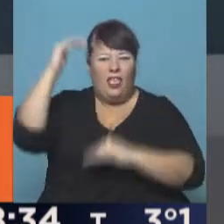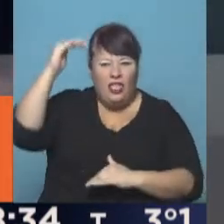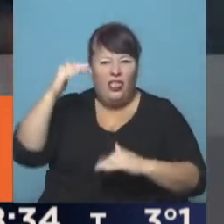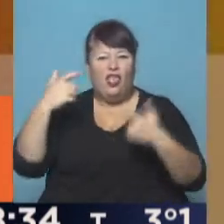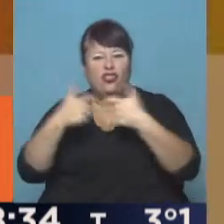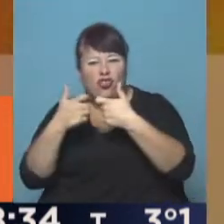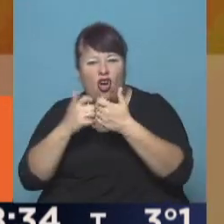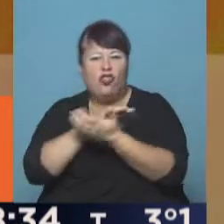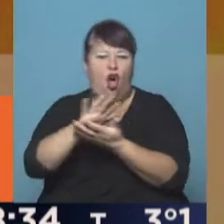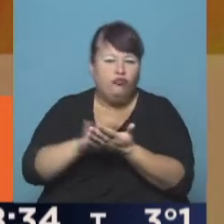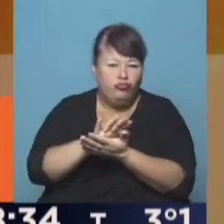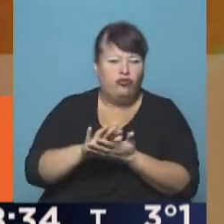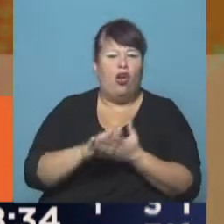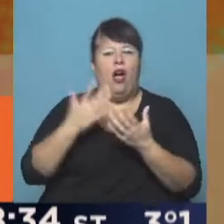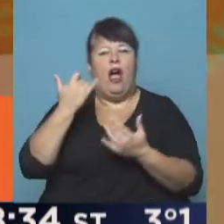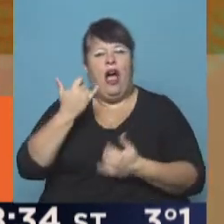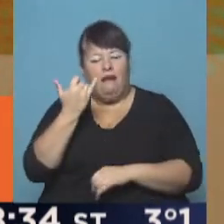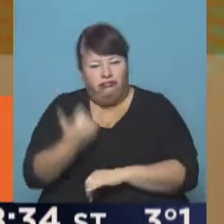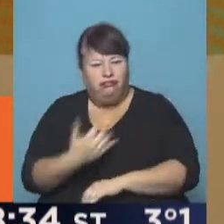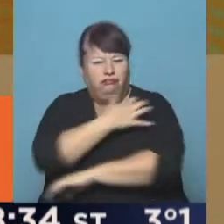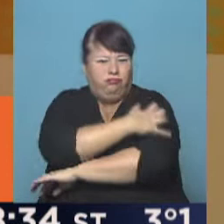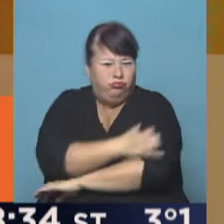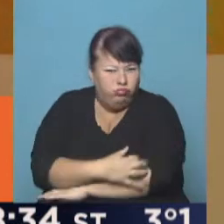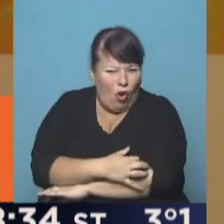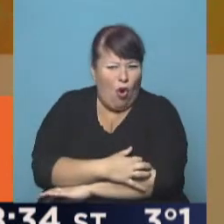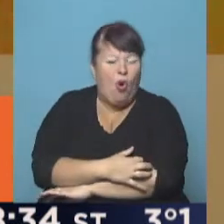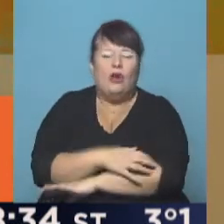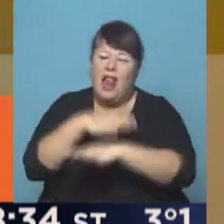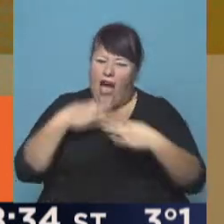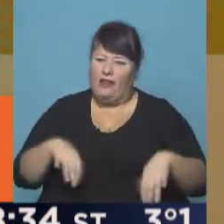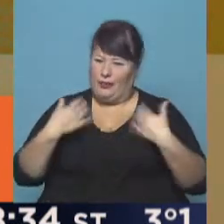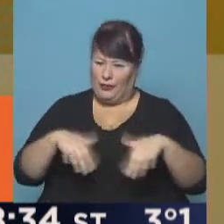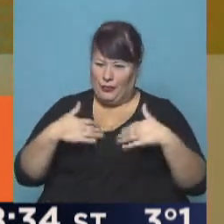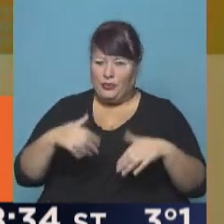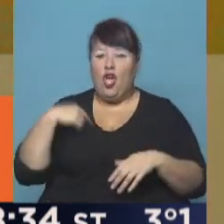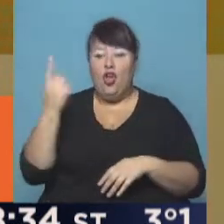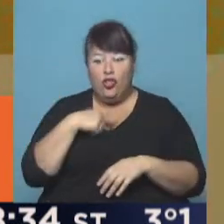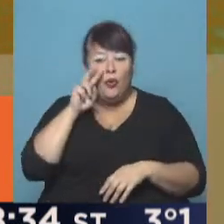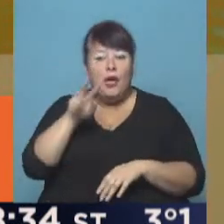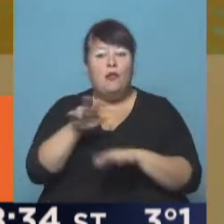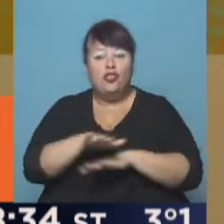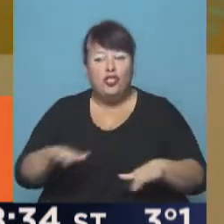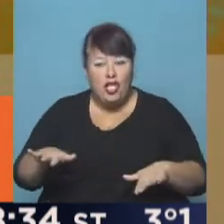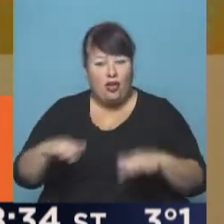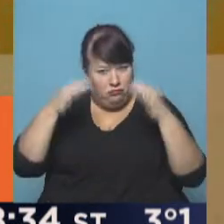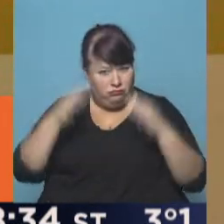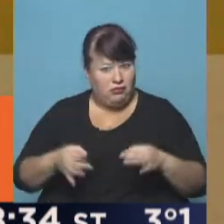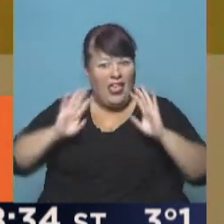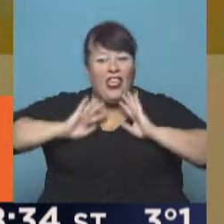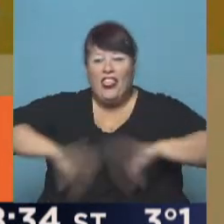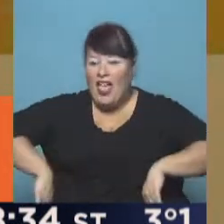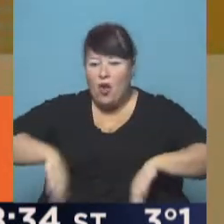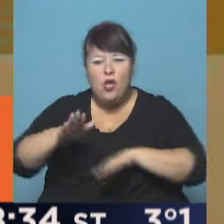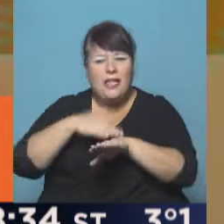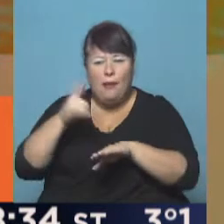complicidad y corrupción hay desnutrición extrema pobreza es realmente muy fuerte nosotros encontramos chicos literalmente desnudos